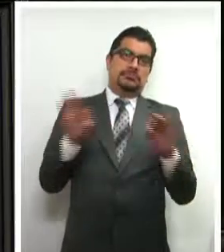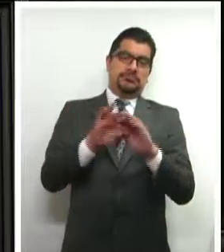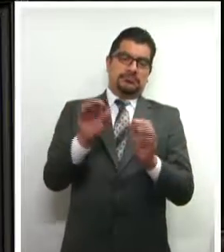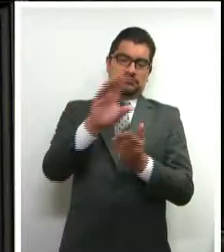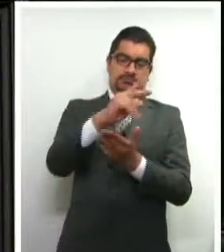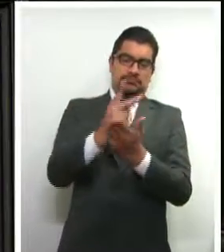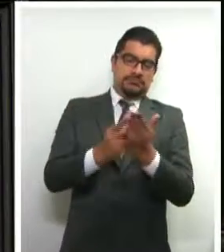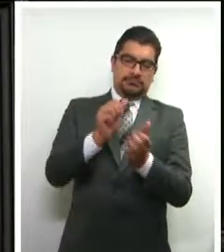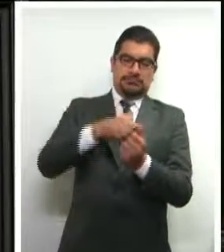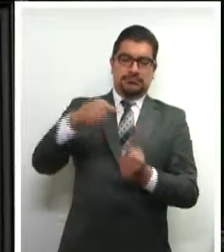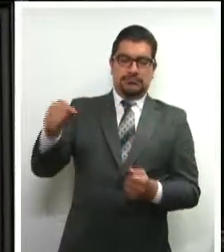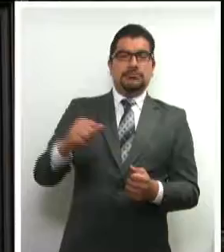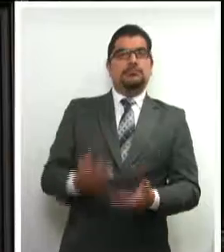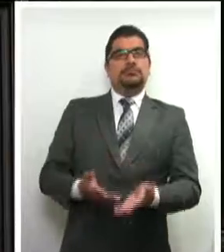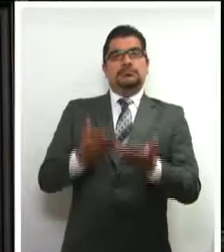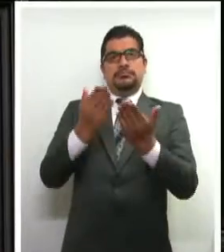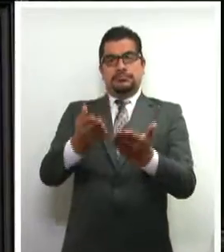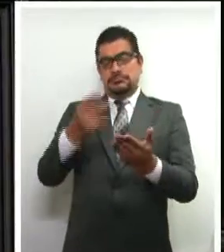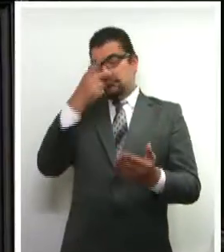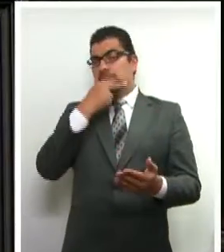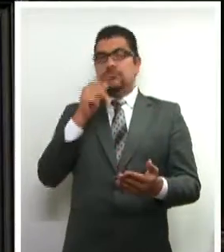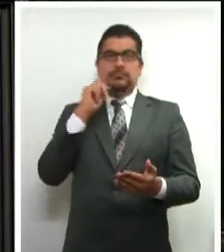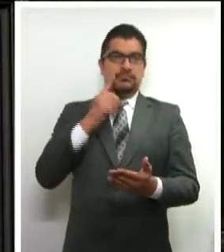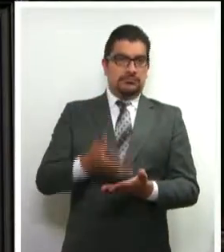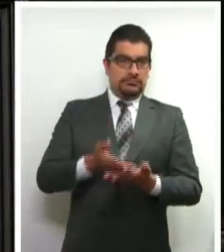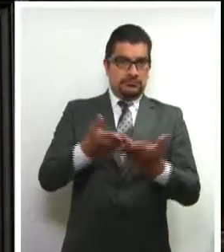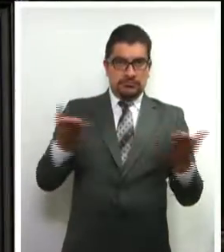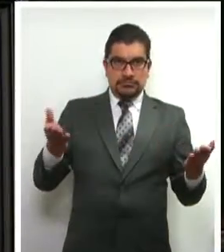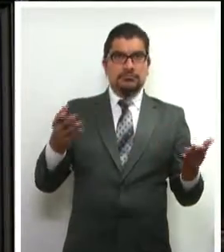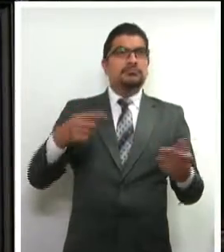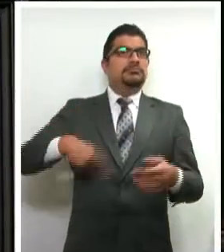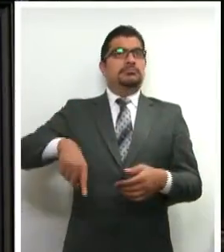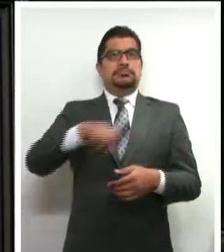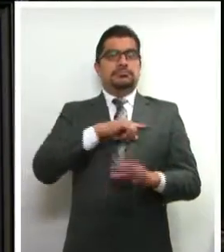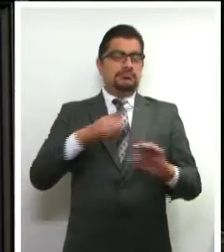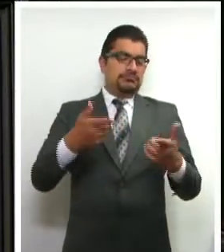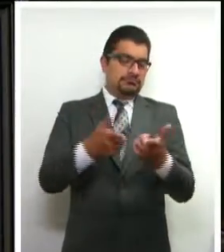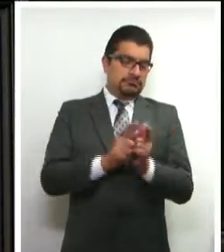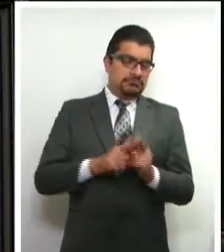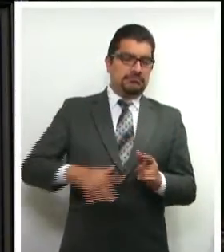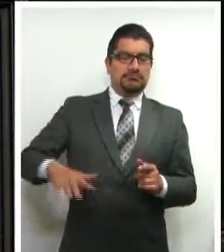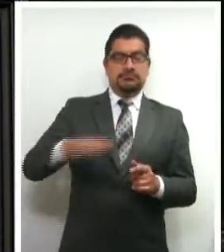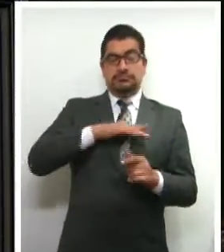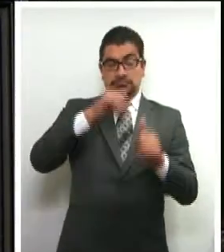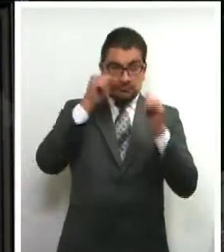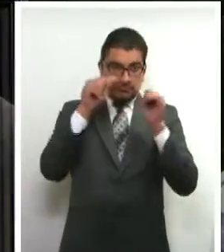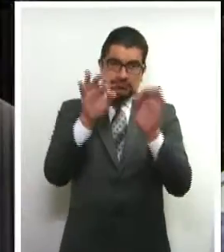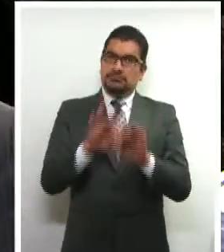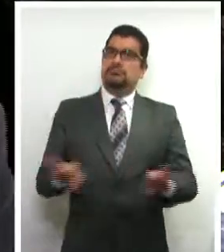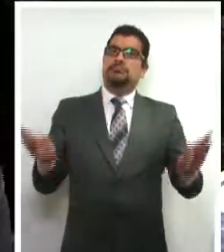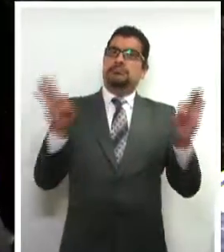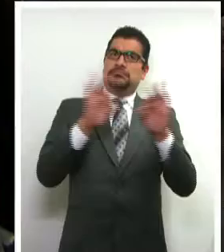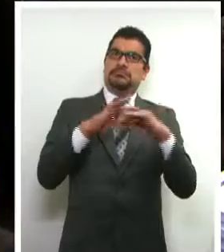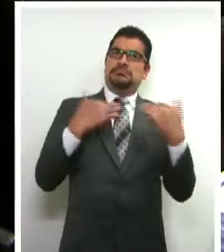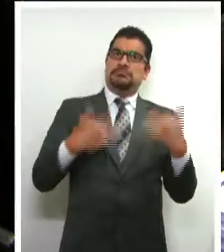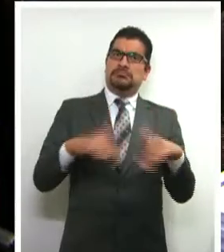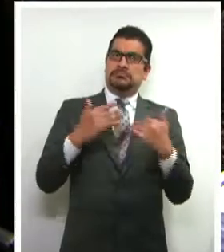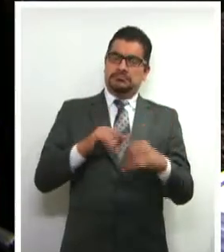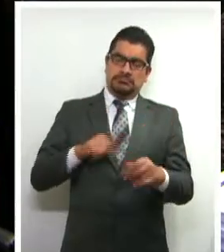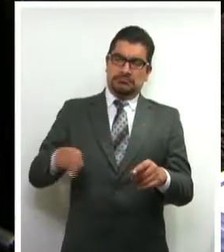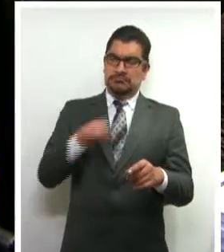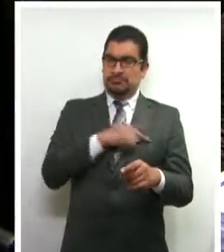Constitución se haya presentado a las y los jóvenes como un grupo de personas de atención prioritaria,